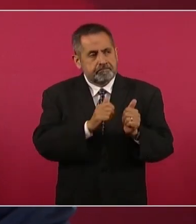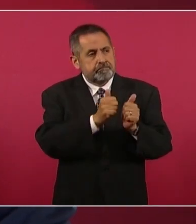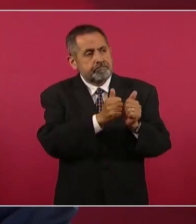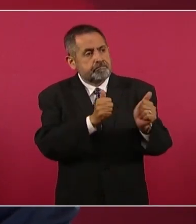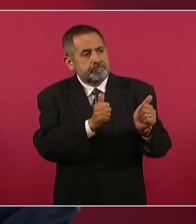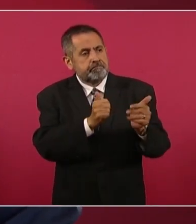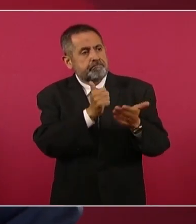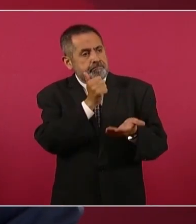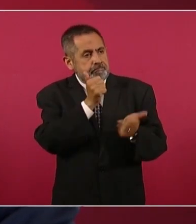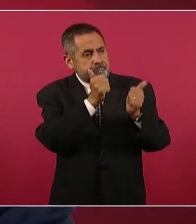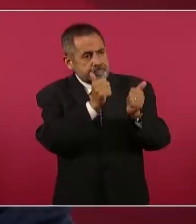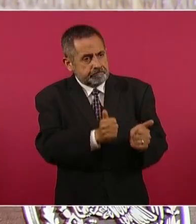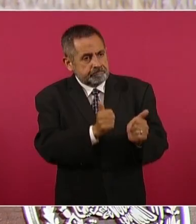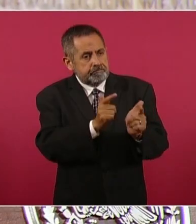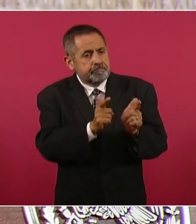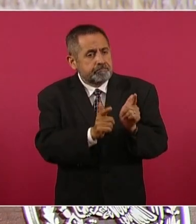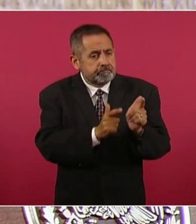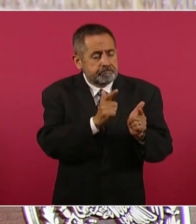económica en Estados Unidos.